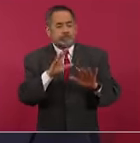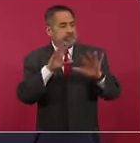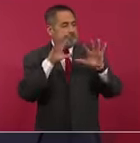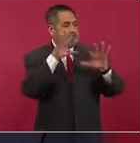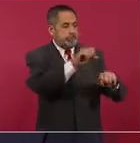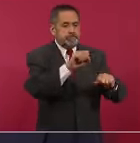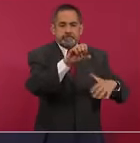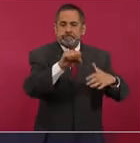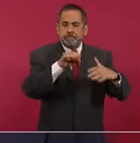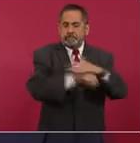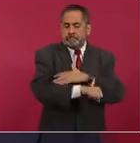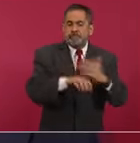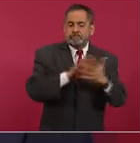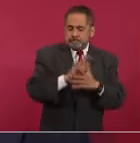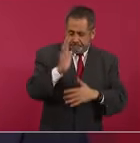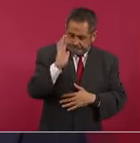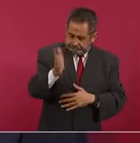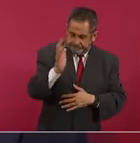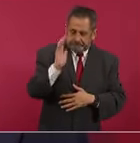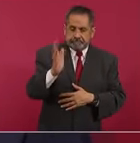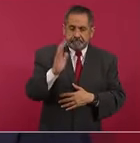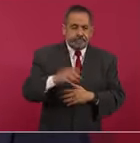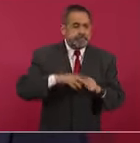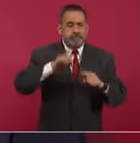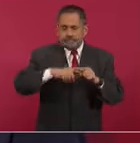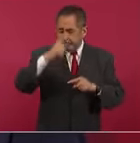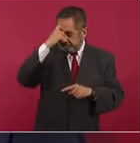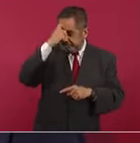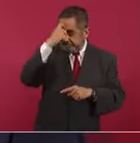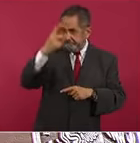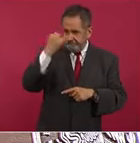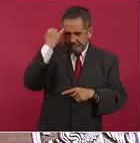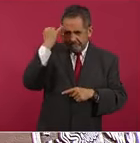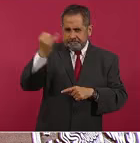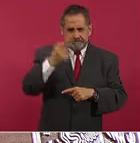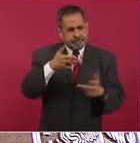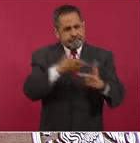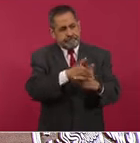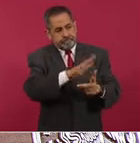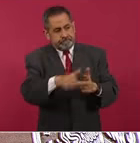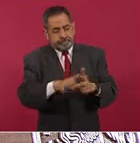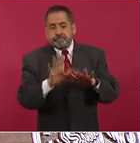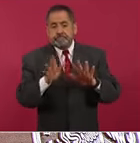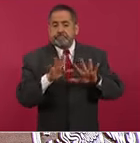O sea que los autores materiales e intelectuales están en la cárcel.